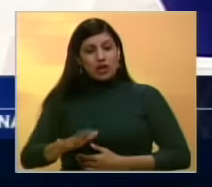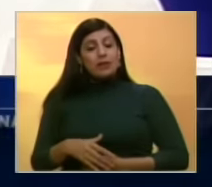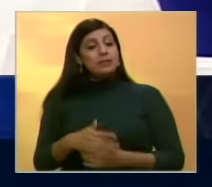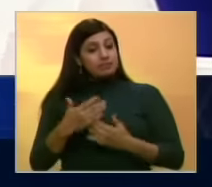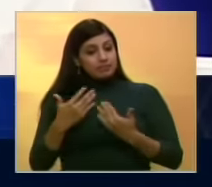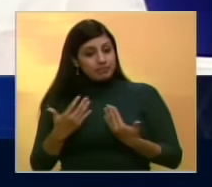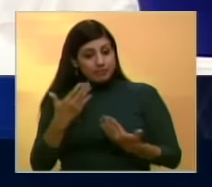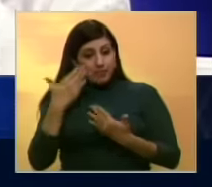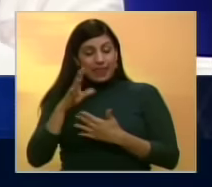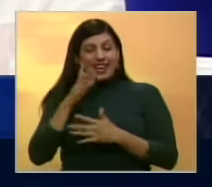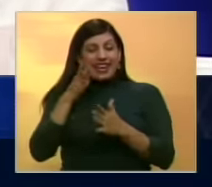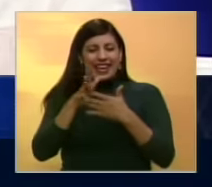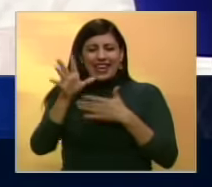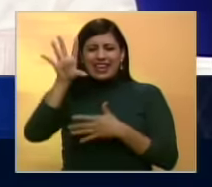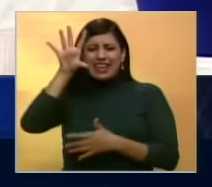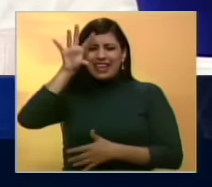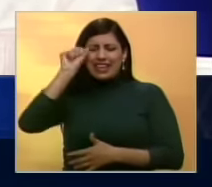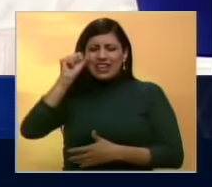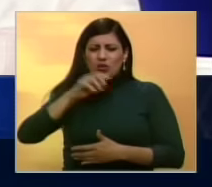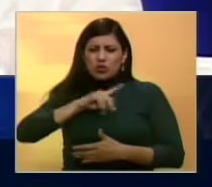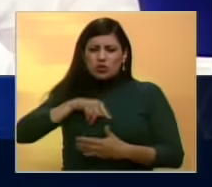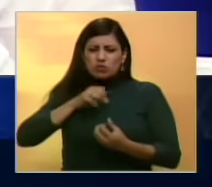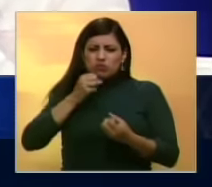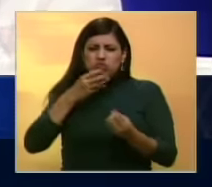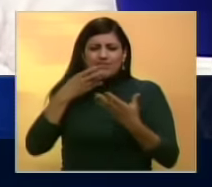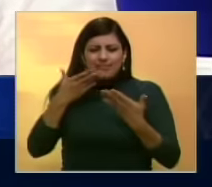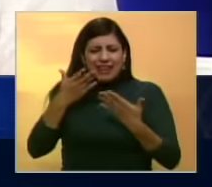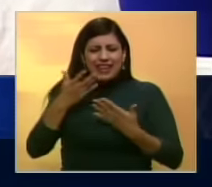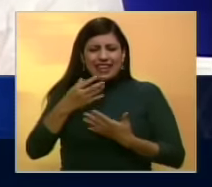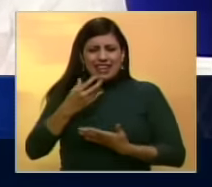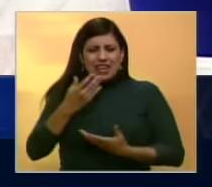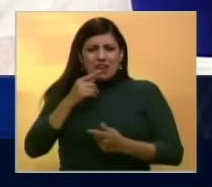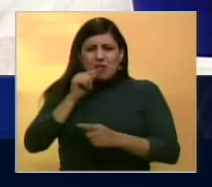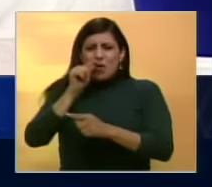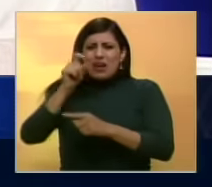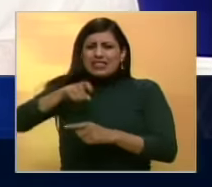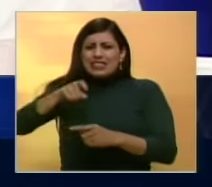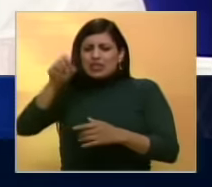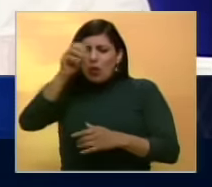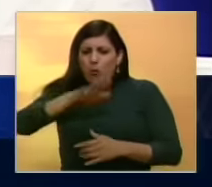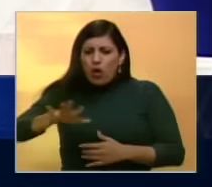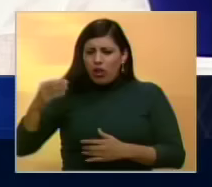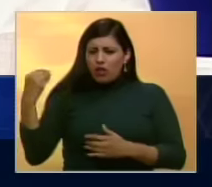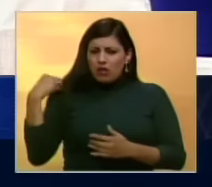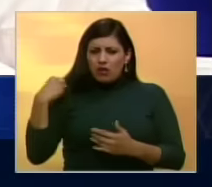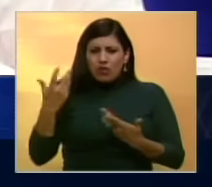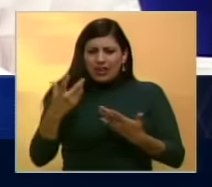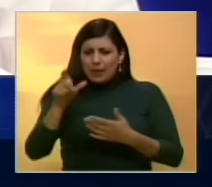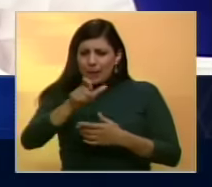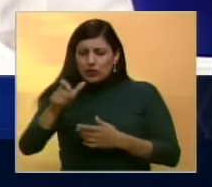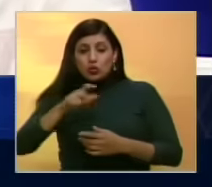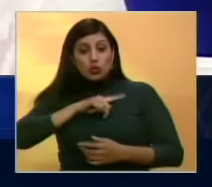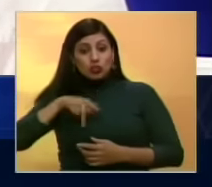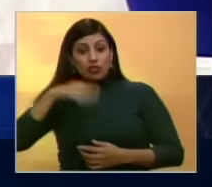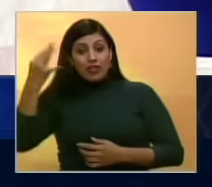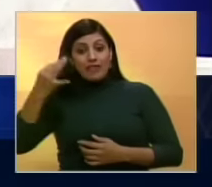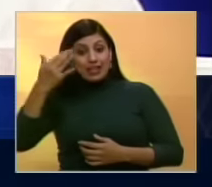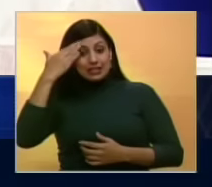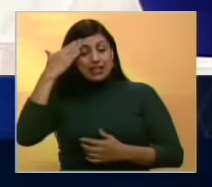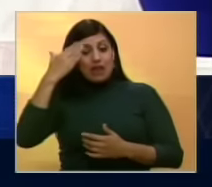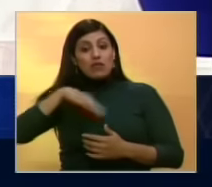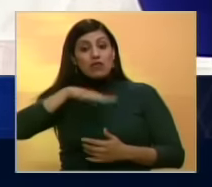en entender qué es lo que debemos producir O sea qué es lo que está demandando el pueblo venezolano Cuáles son cuáles son esos ruros que nosotros realmente tenemos